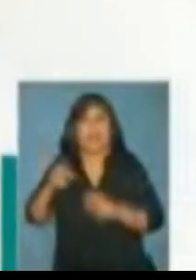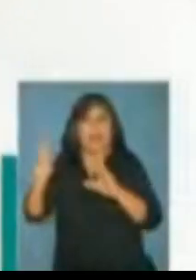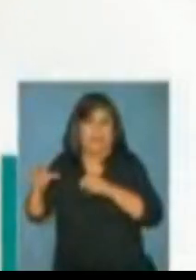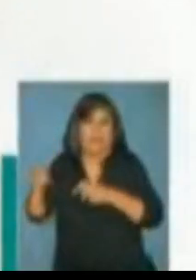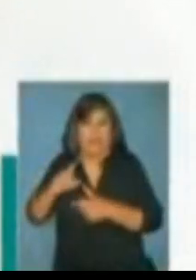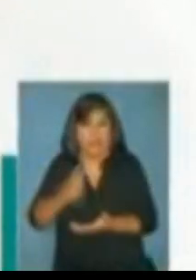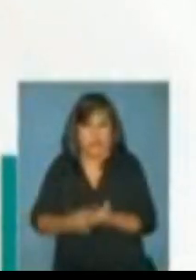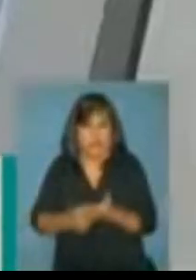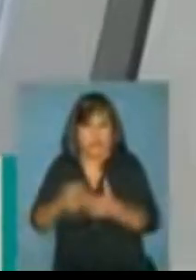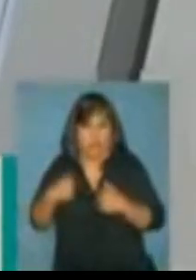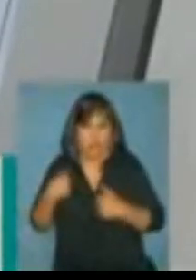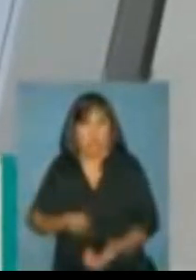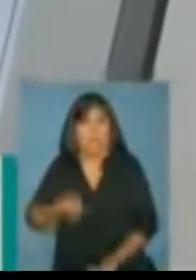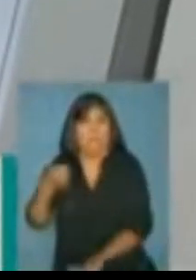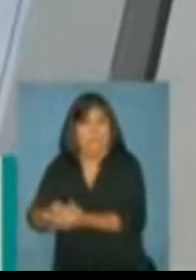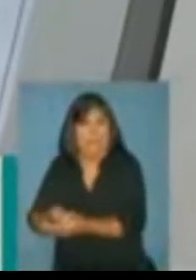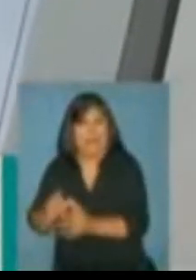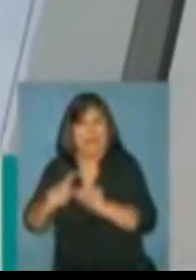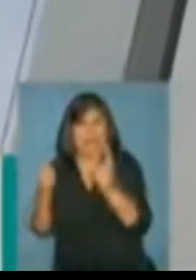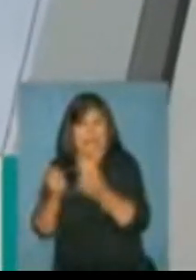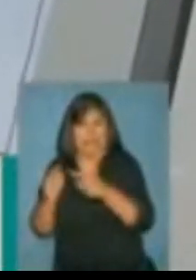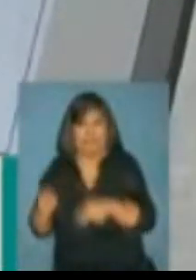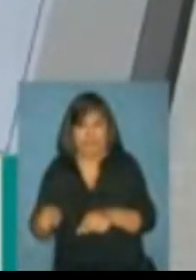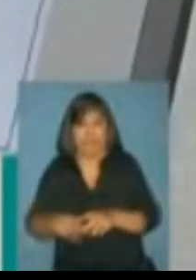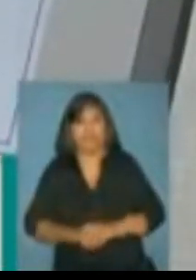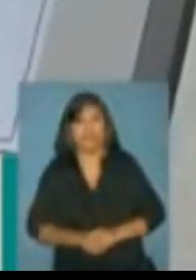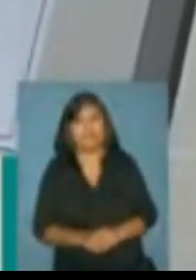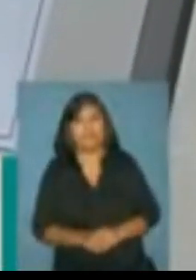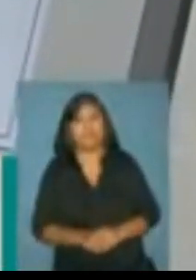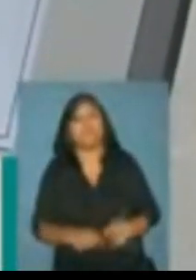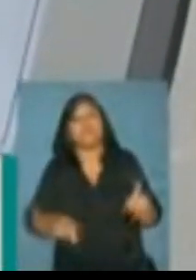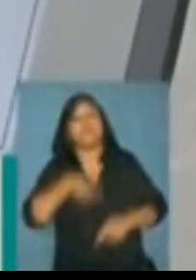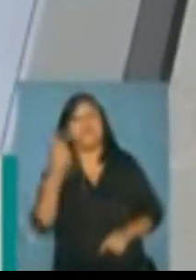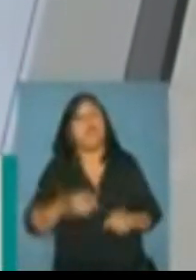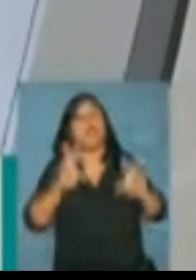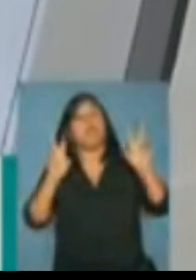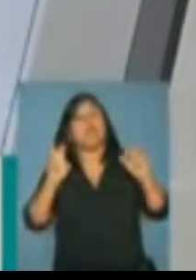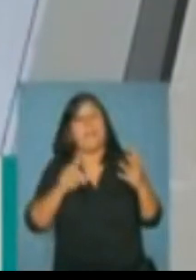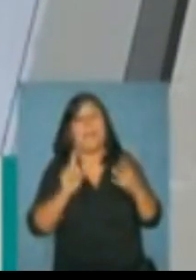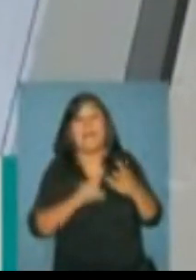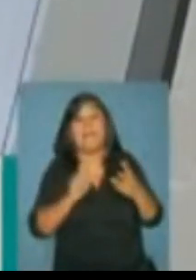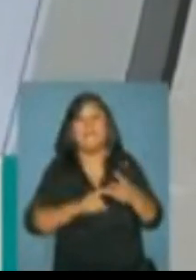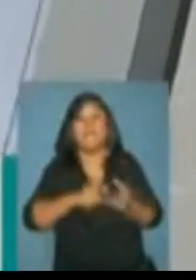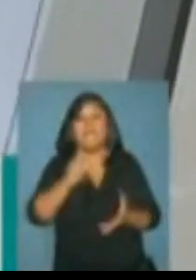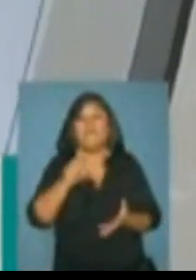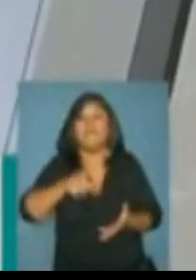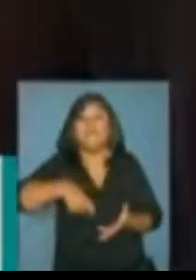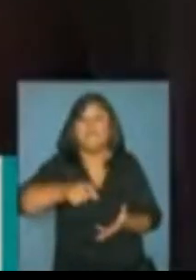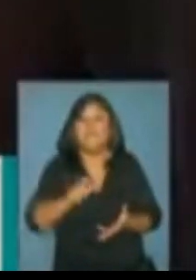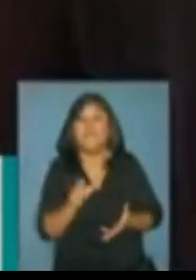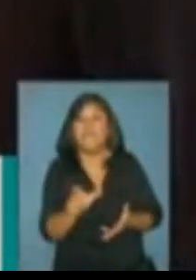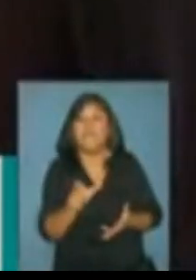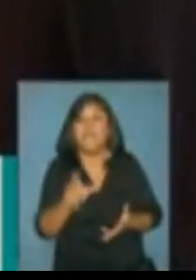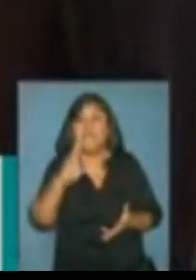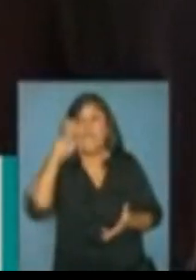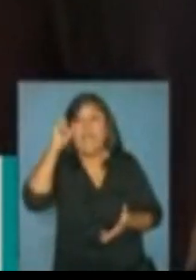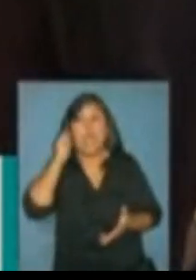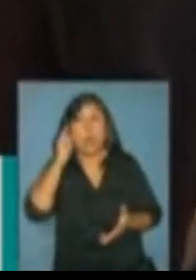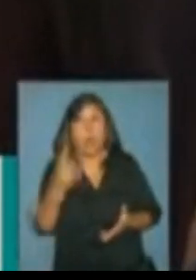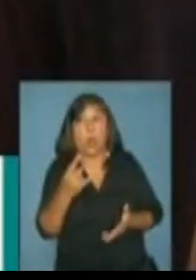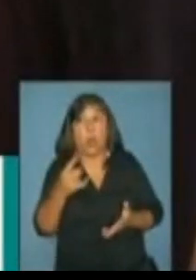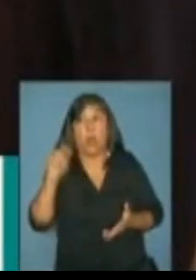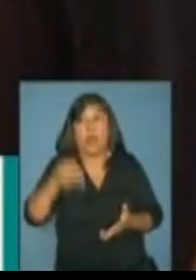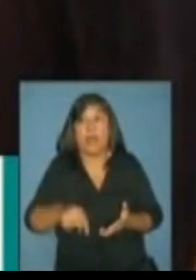Con el BEMU estamos en una situación muy crítica. Si no conseguimos financiamiento directo, está en